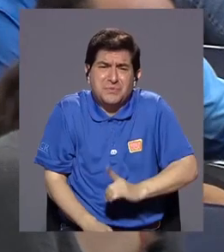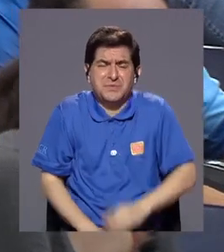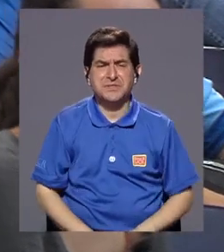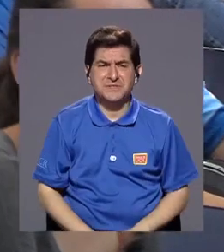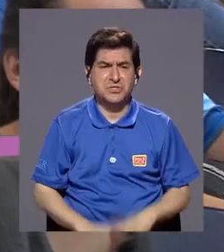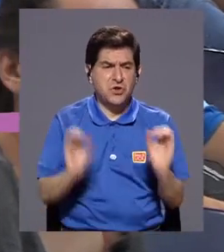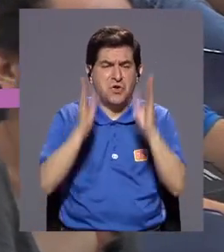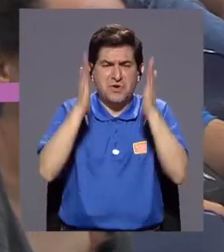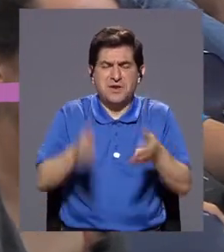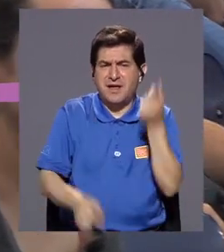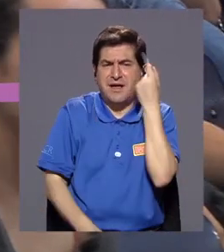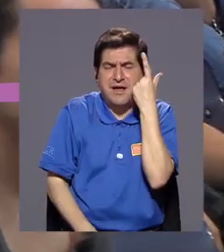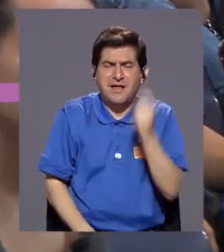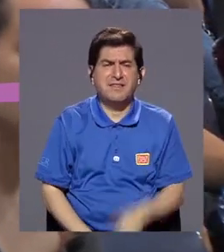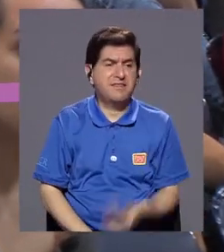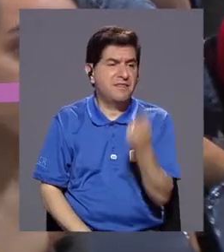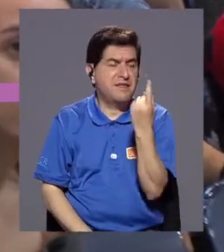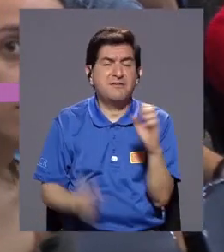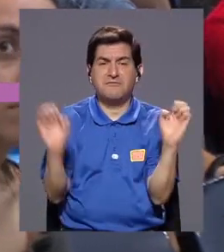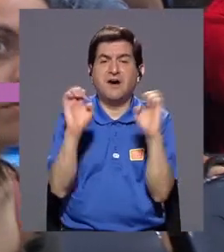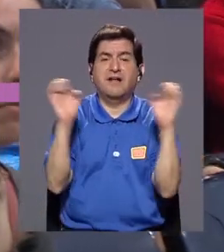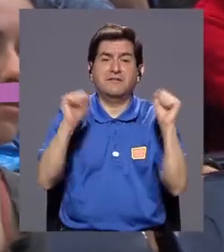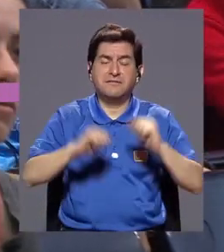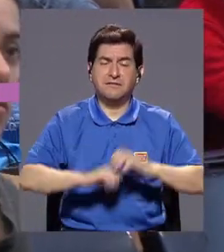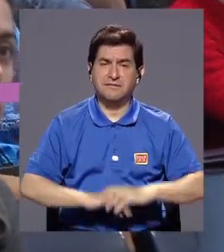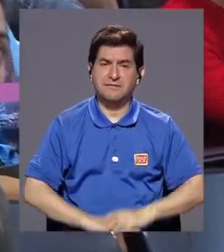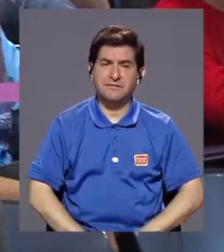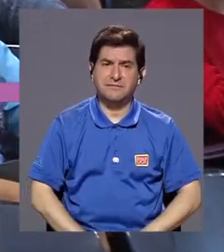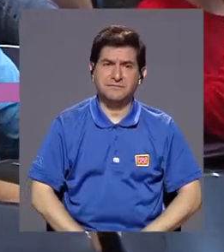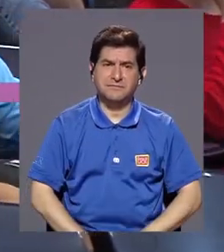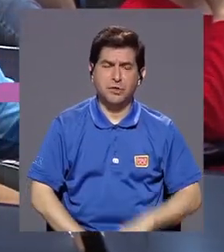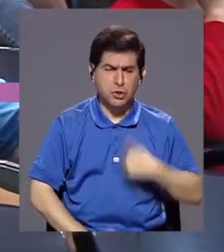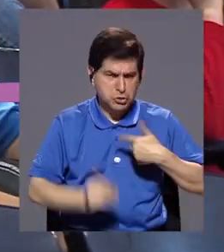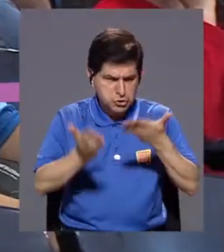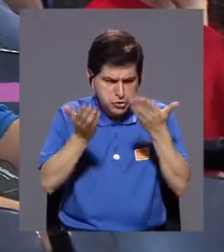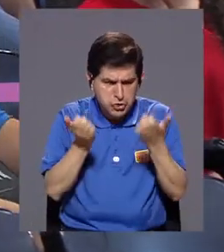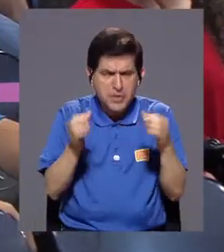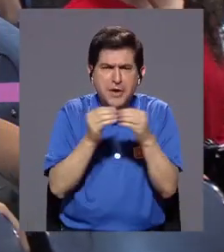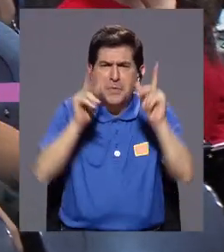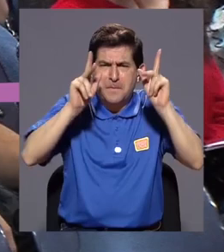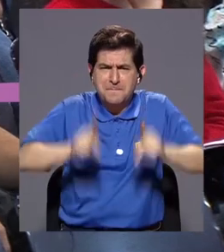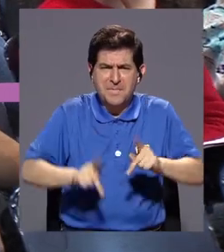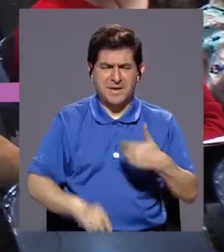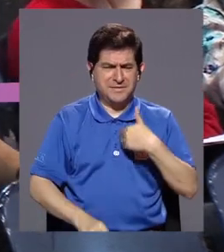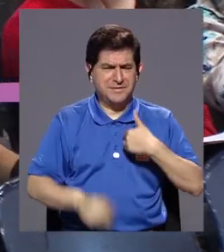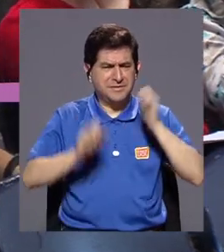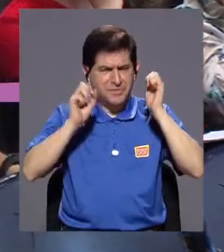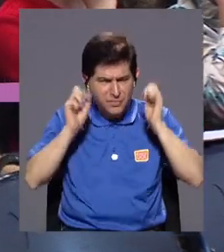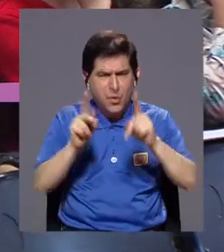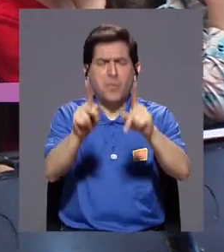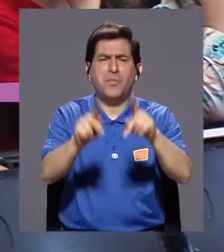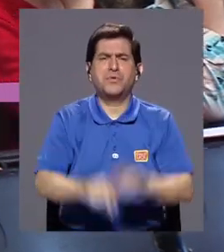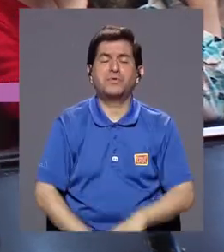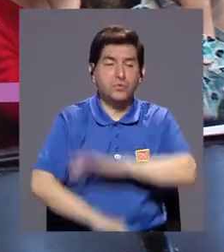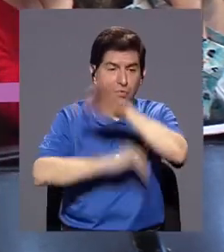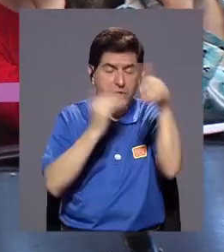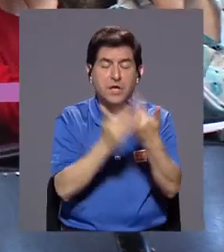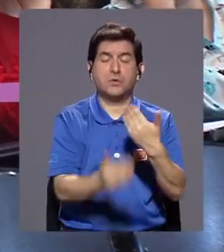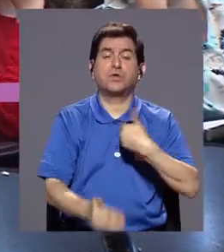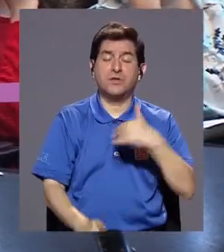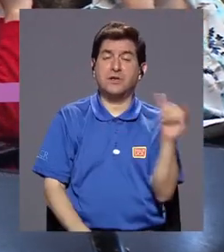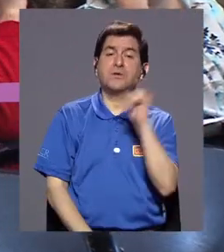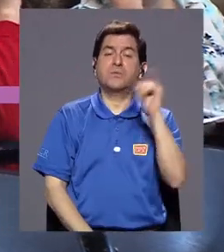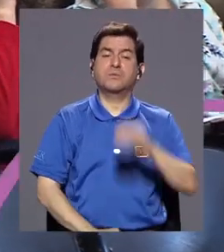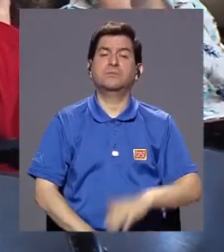la falta de energías? Yo quiero que más personas tengan la oportunidad de tener todo esto que yo tuve. Yo